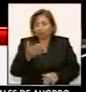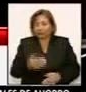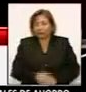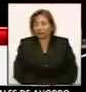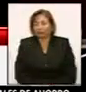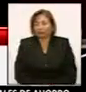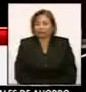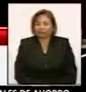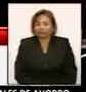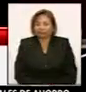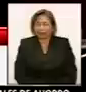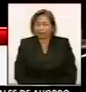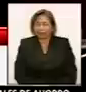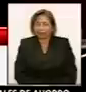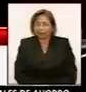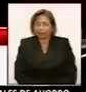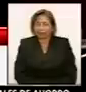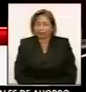representación?